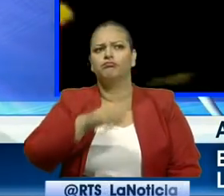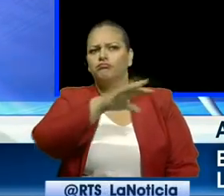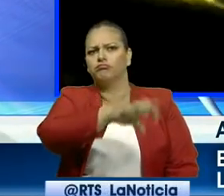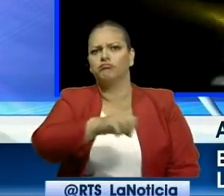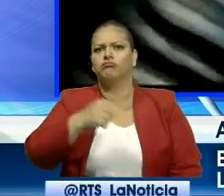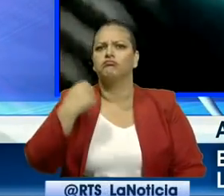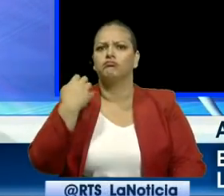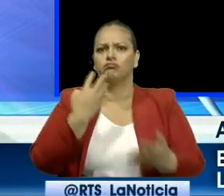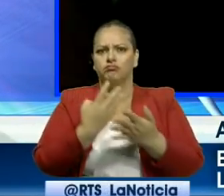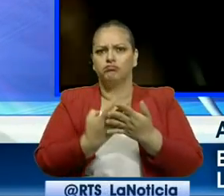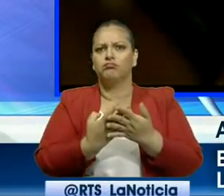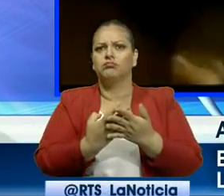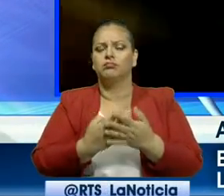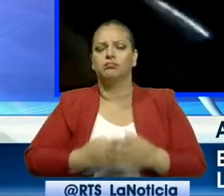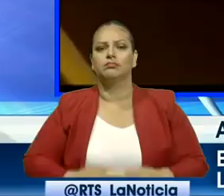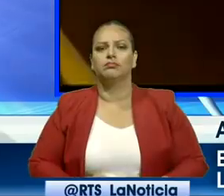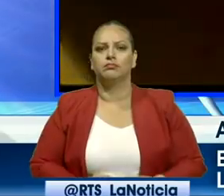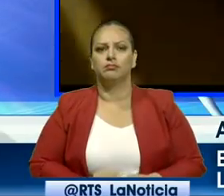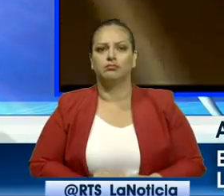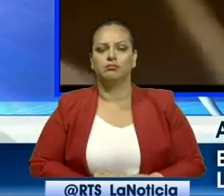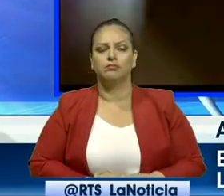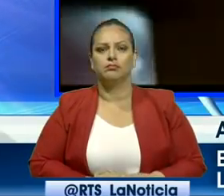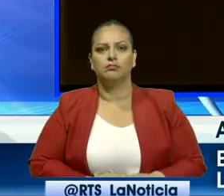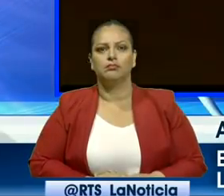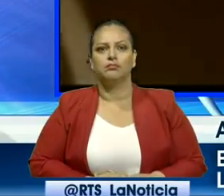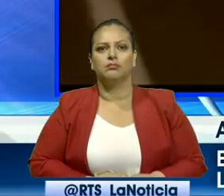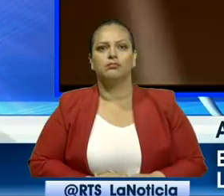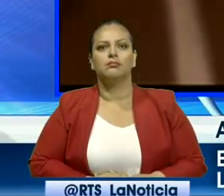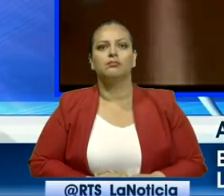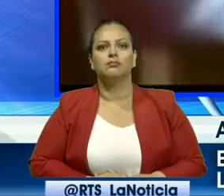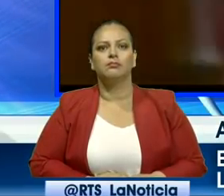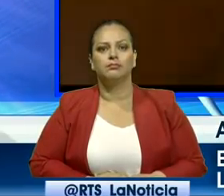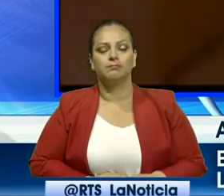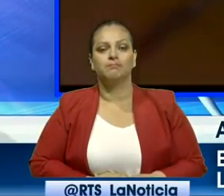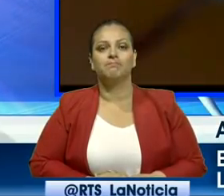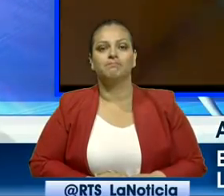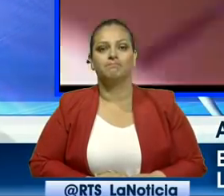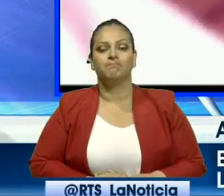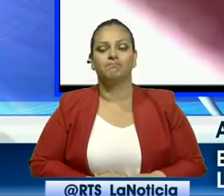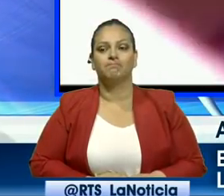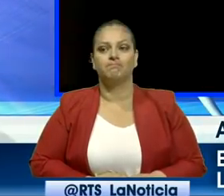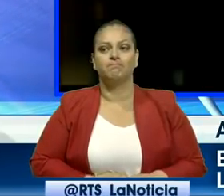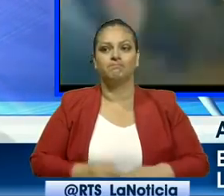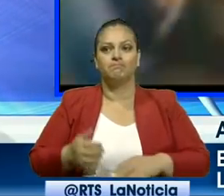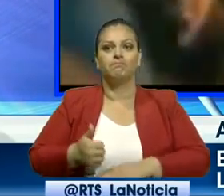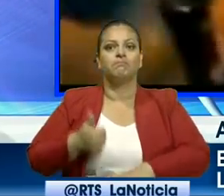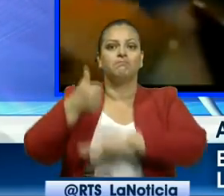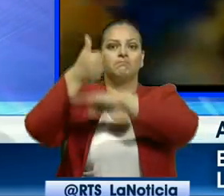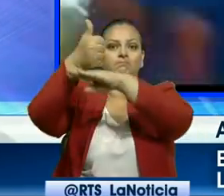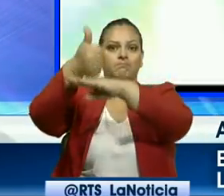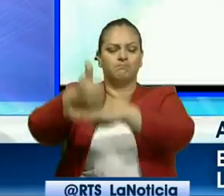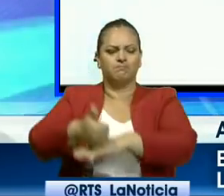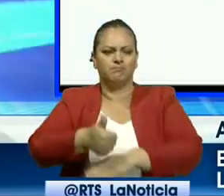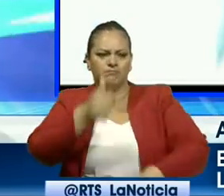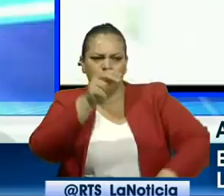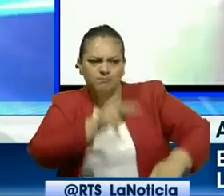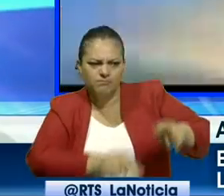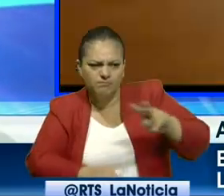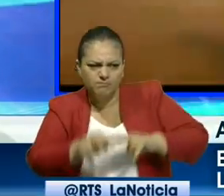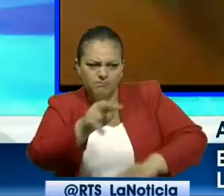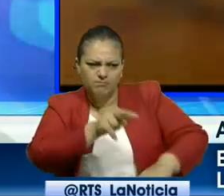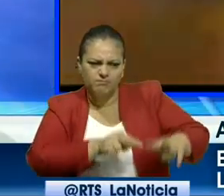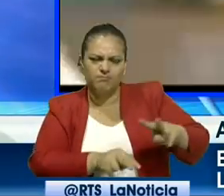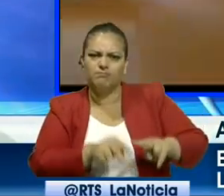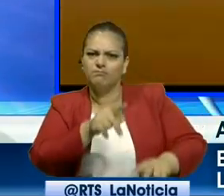detener. ¿Sabes por qué? Porque como bien decía, se tomarán acciones penales. Yo no soy abogada. Sin